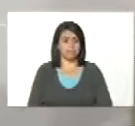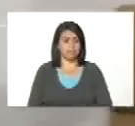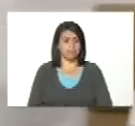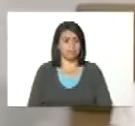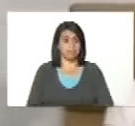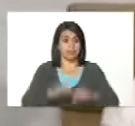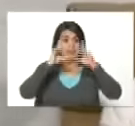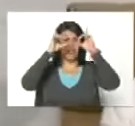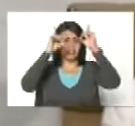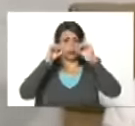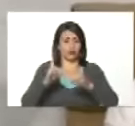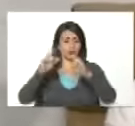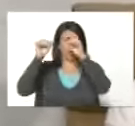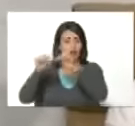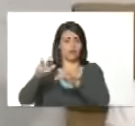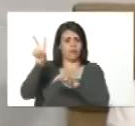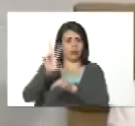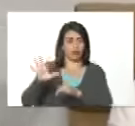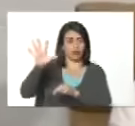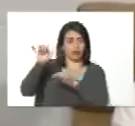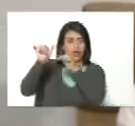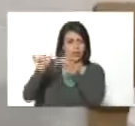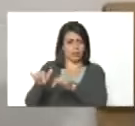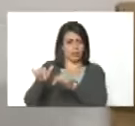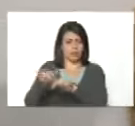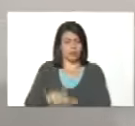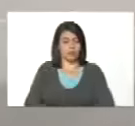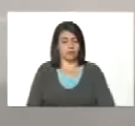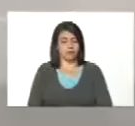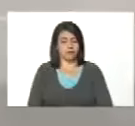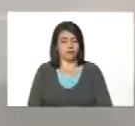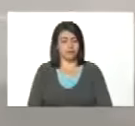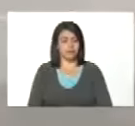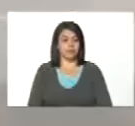un ultimátum al gobierno legítimo de Venezuela.